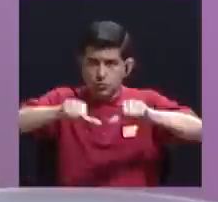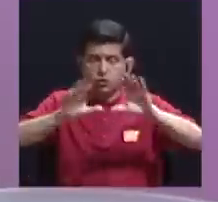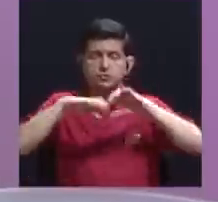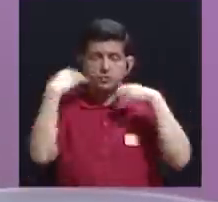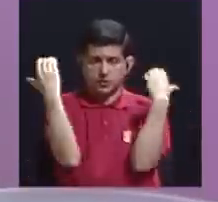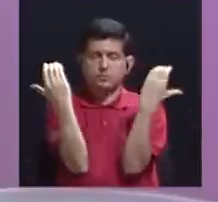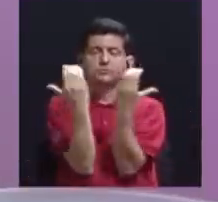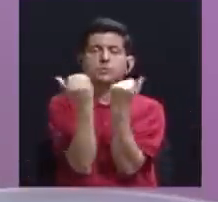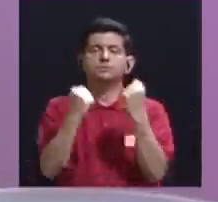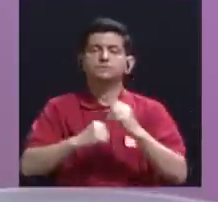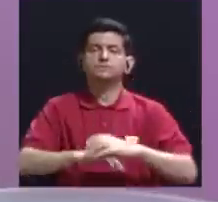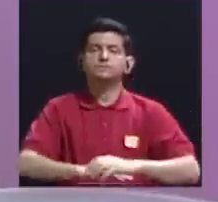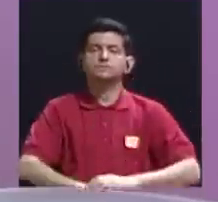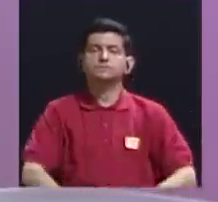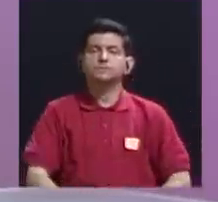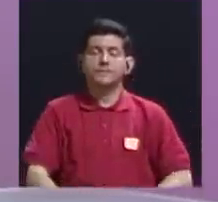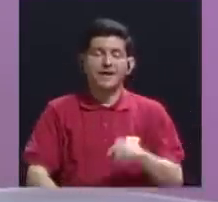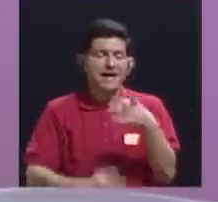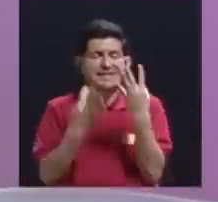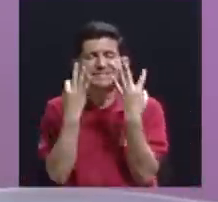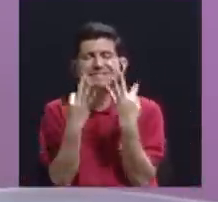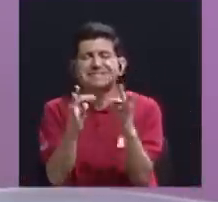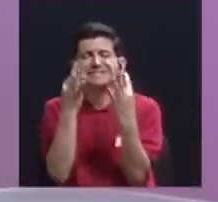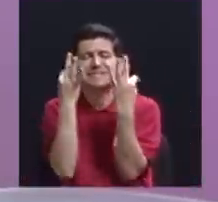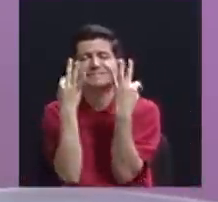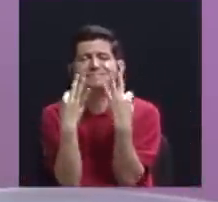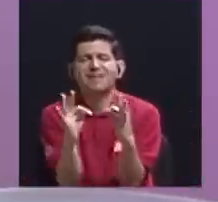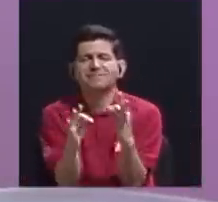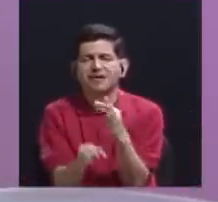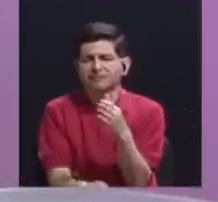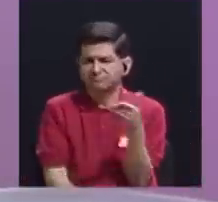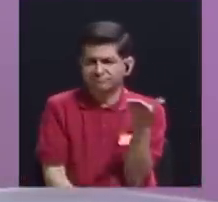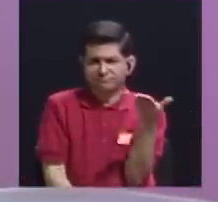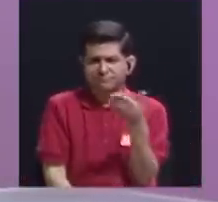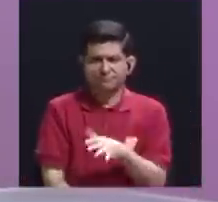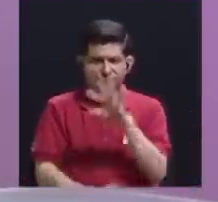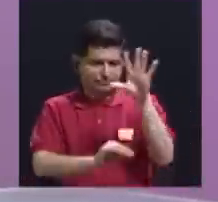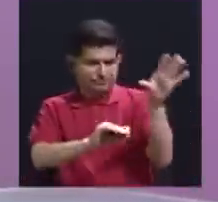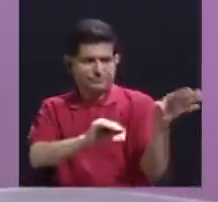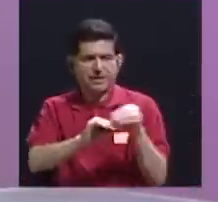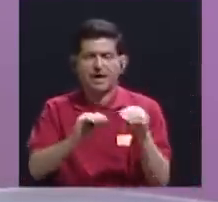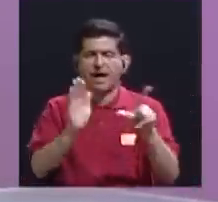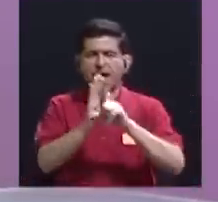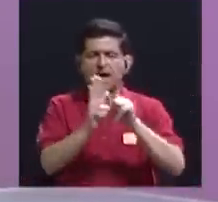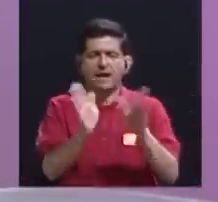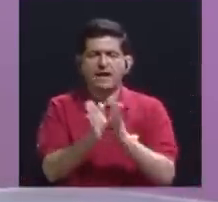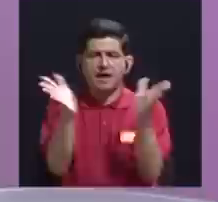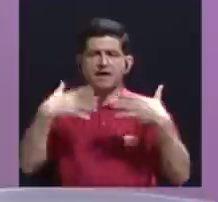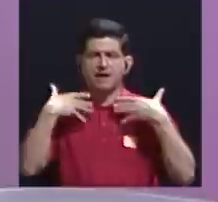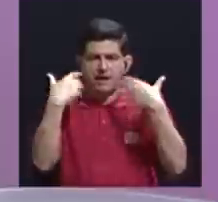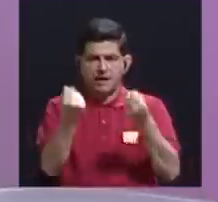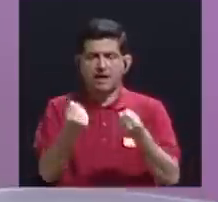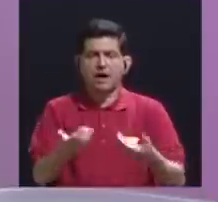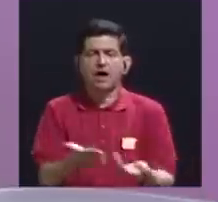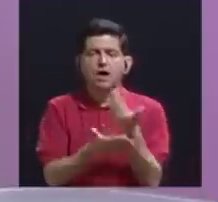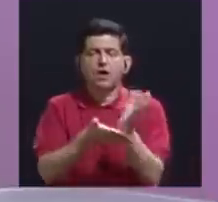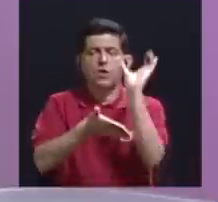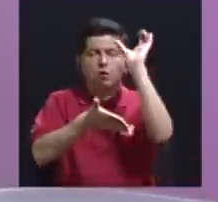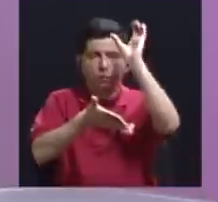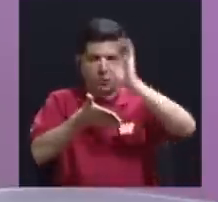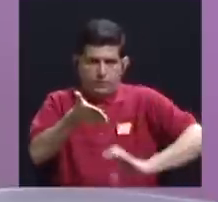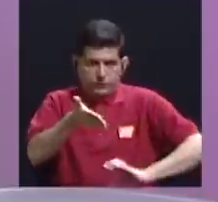comisión que pretende adicionar la ley general de salud un nuevo